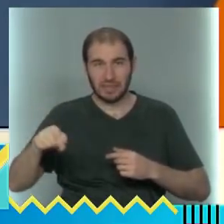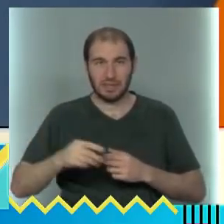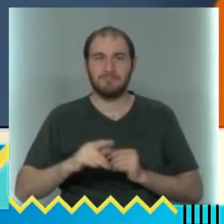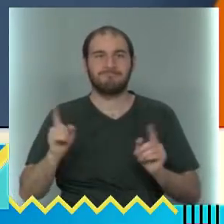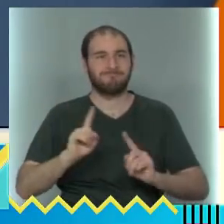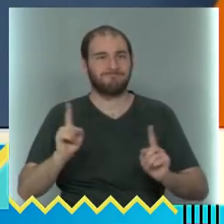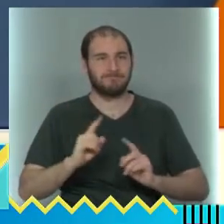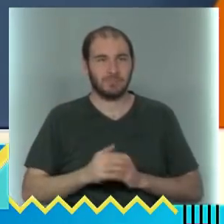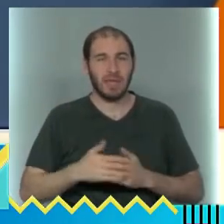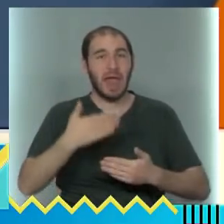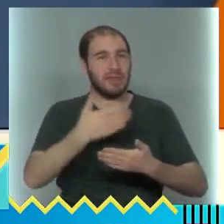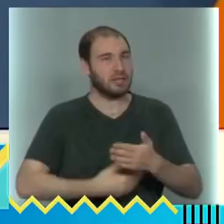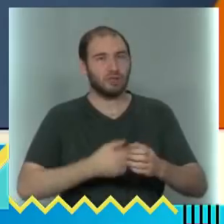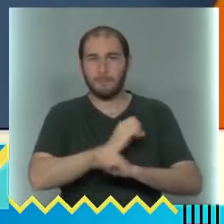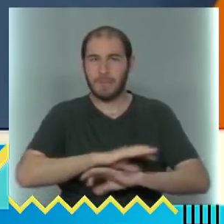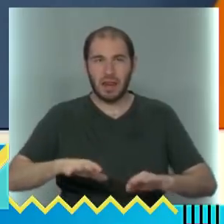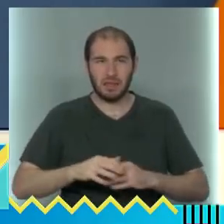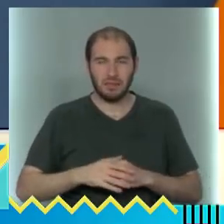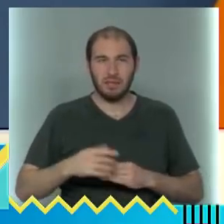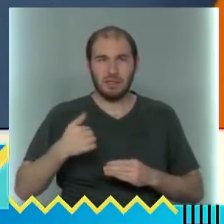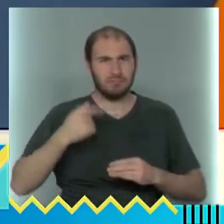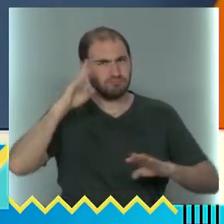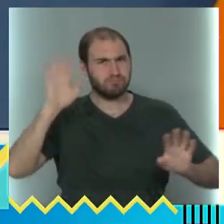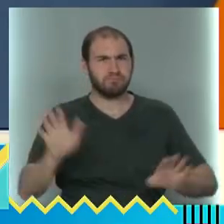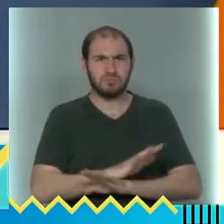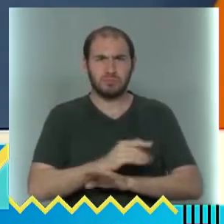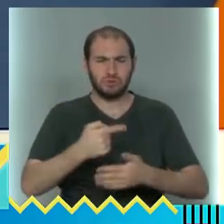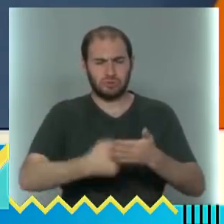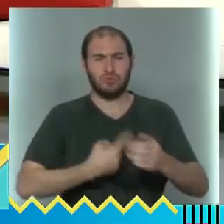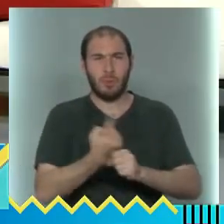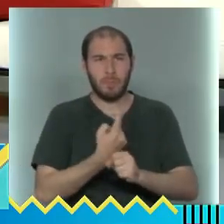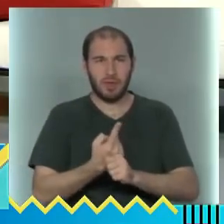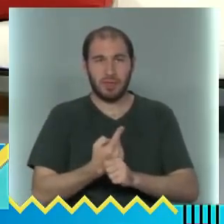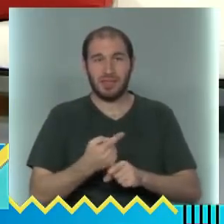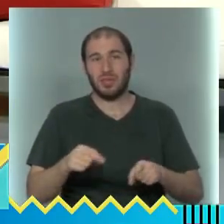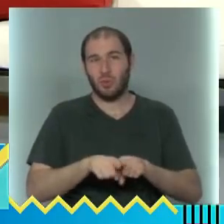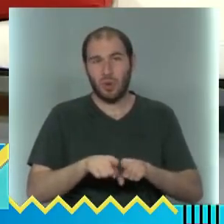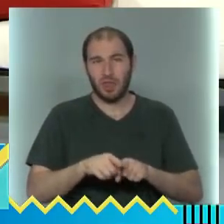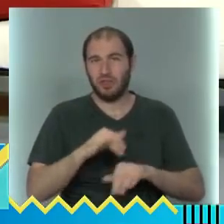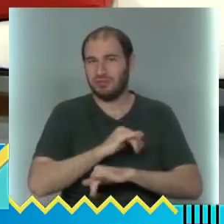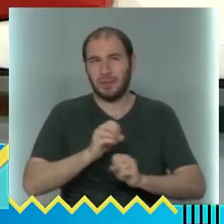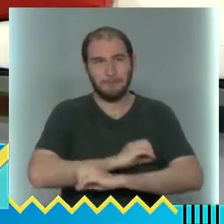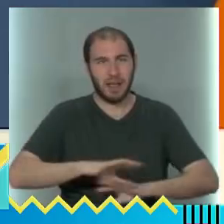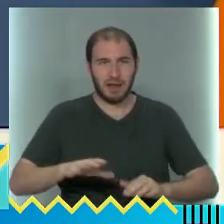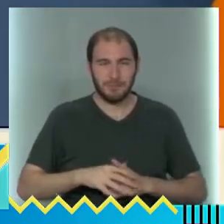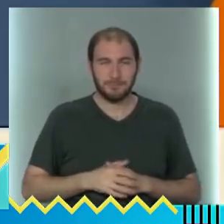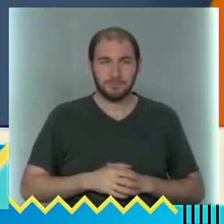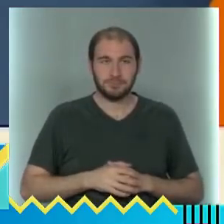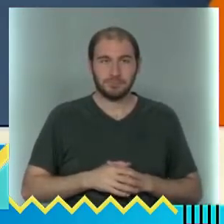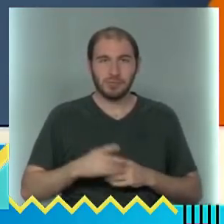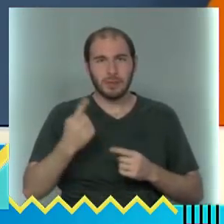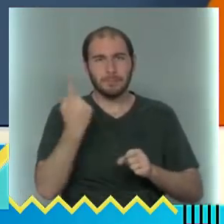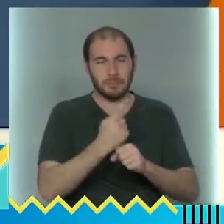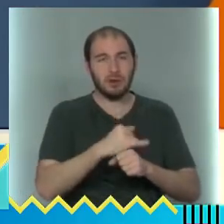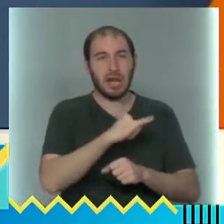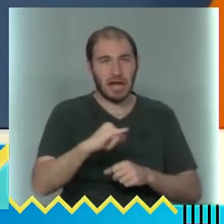No, el diagnóstico está mal, a mí se han equivocado, no puedo hacer esto, como cualquier mala noticia en realidad. Primero la